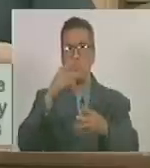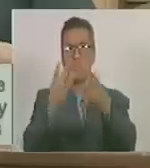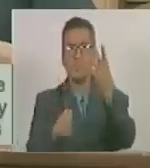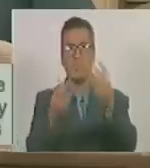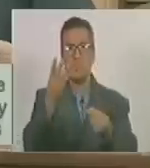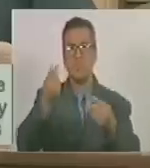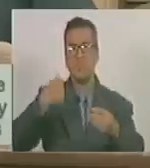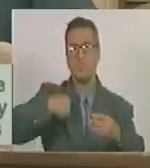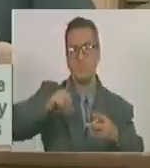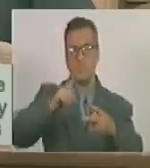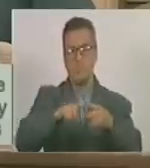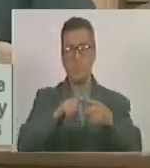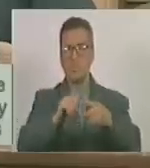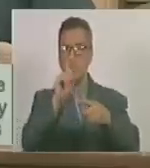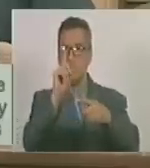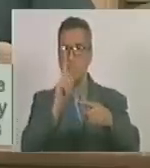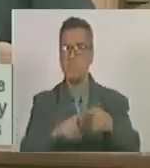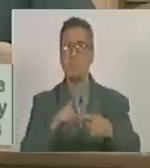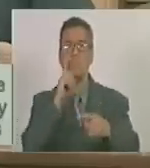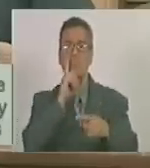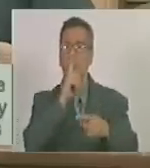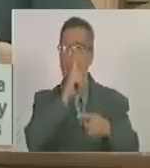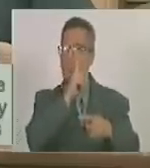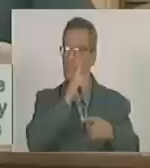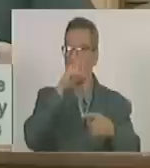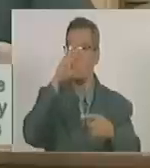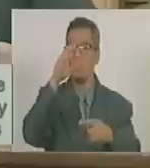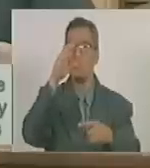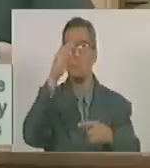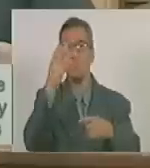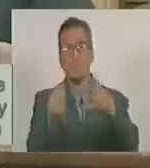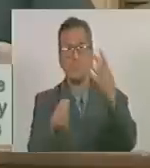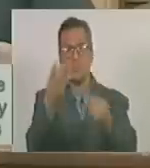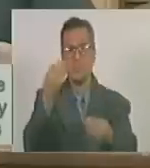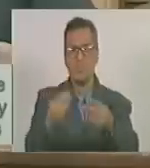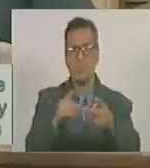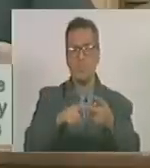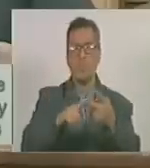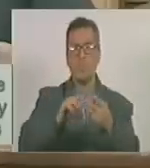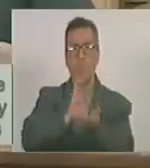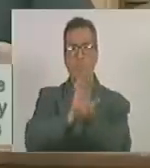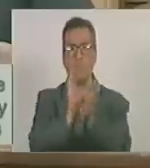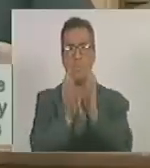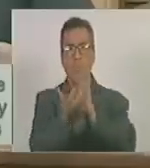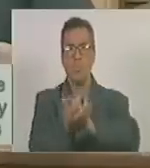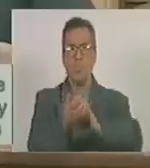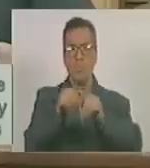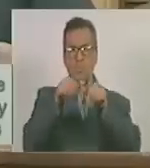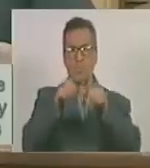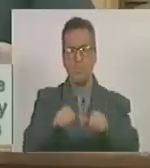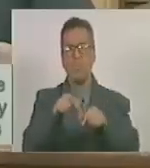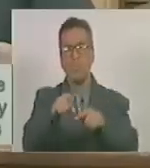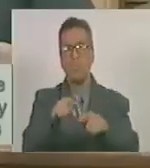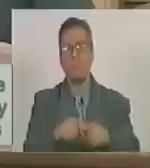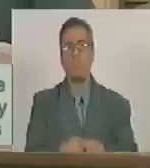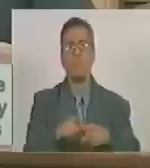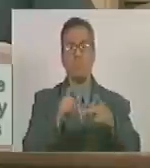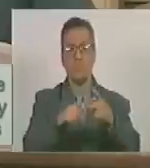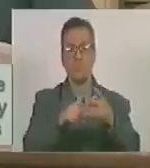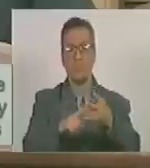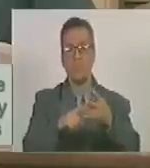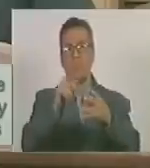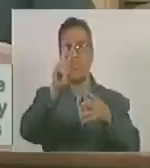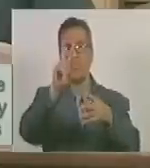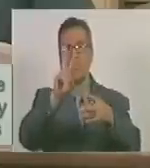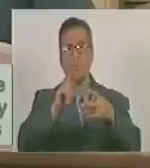Comunal contendrá 1. Nombre del Consejo Comunal, ámbito geográfico con su ubicación y linderos.